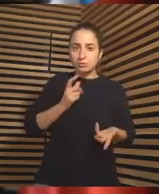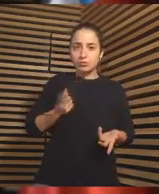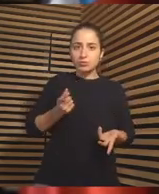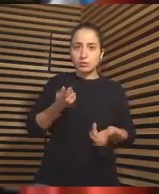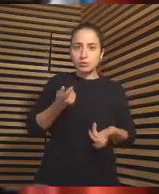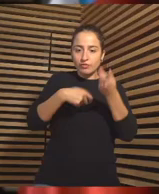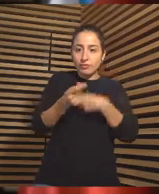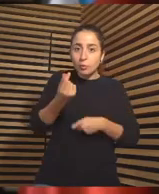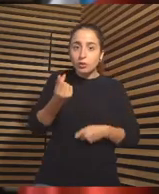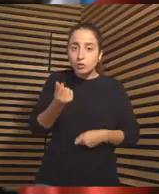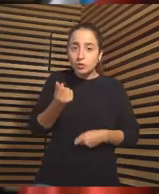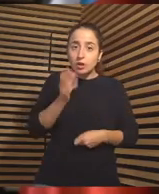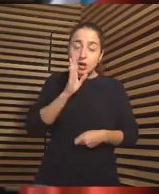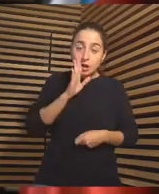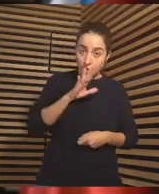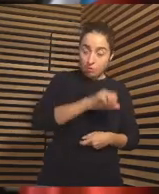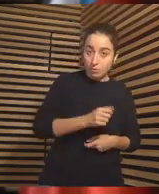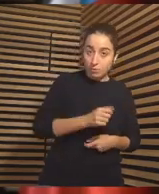lo mismo que pagó?